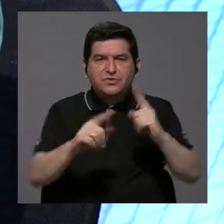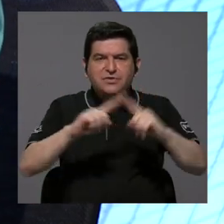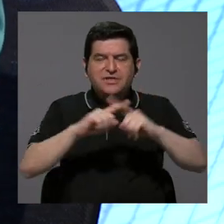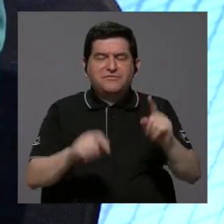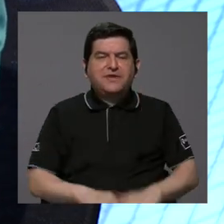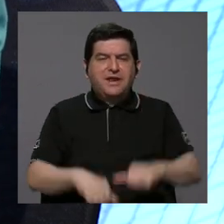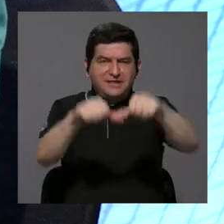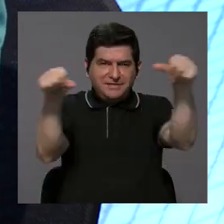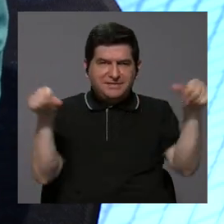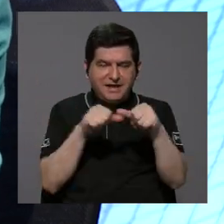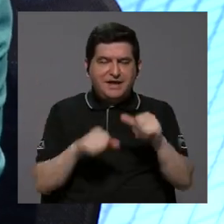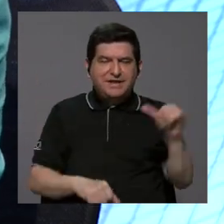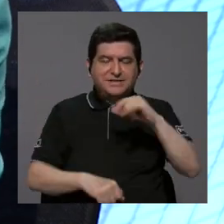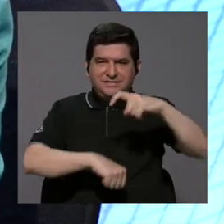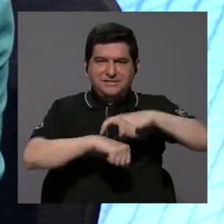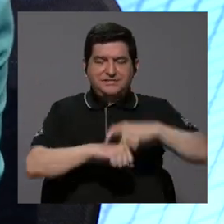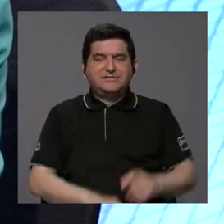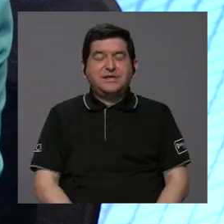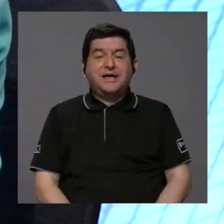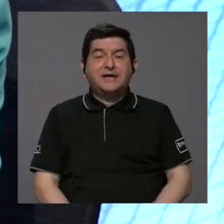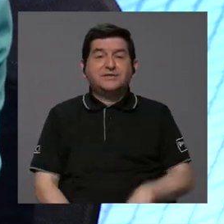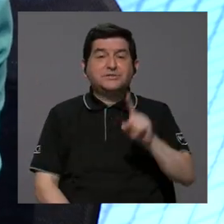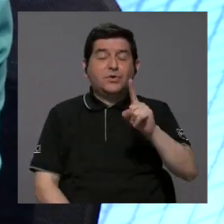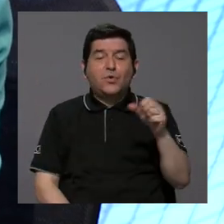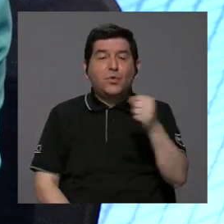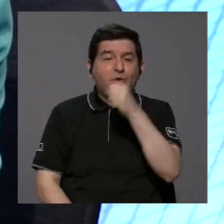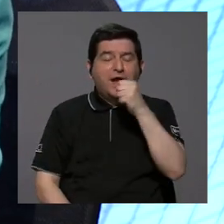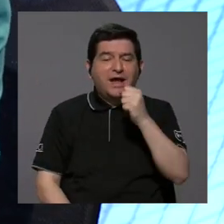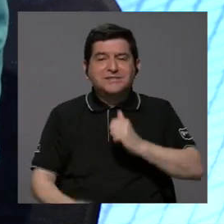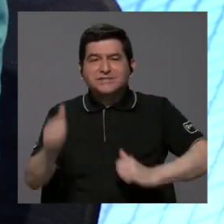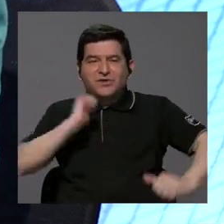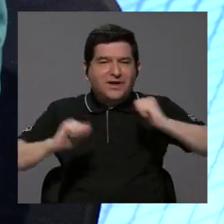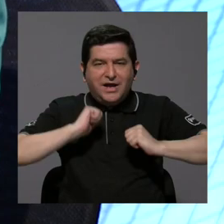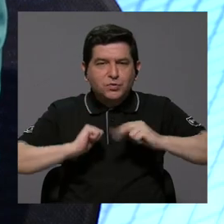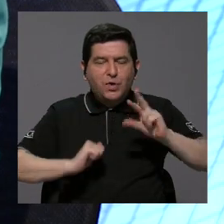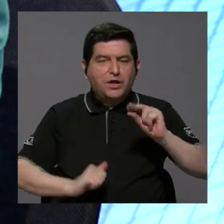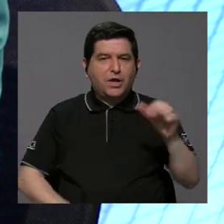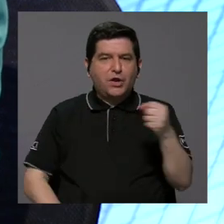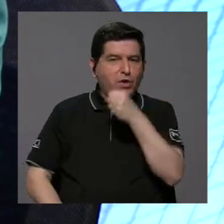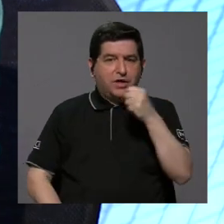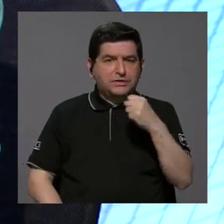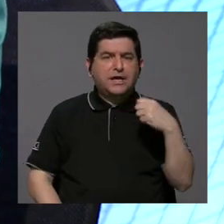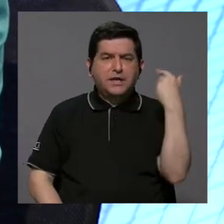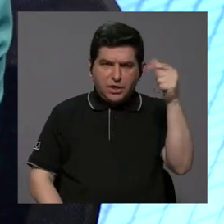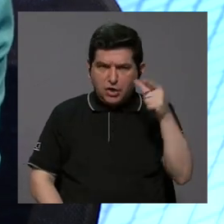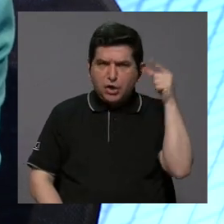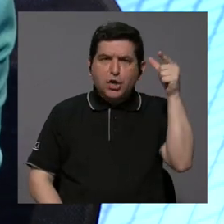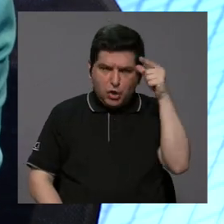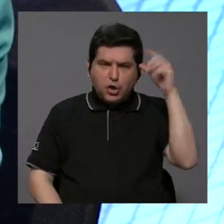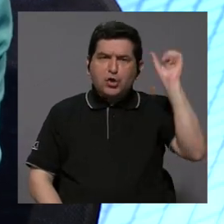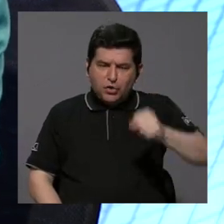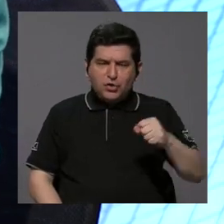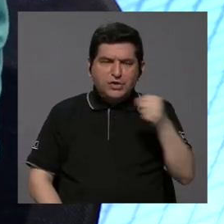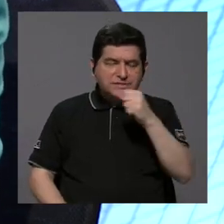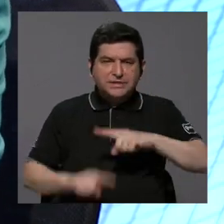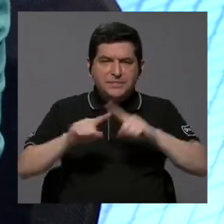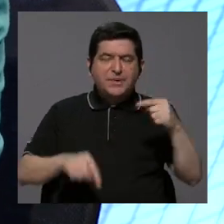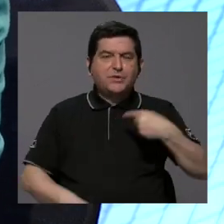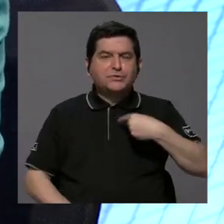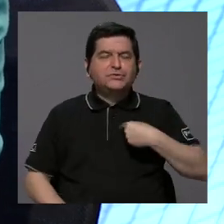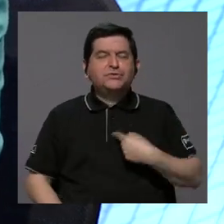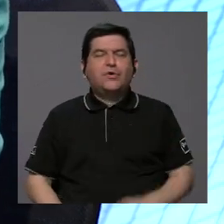disciplinas a la vez Es decir de actuar una canción No cantarla o sea obviamente también hay que cantarla pero hay que interpretarla estoy contando una